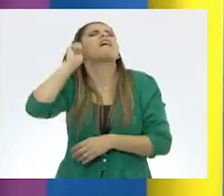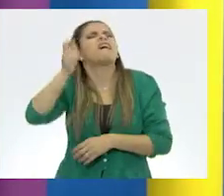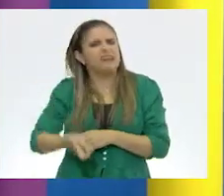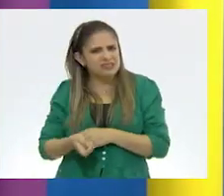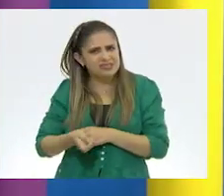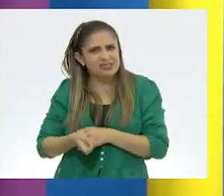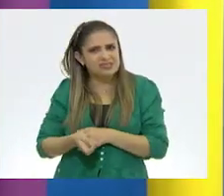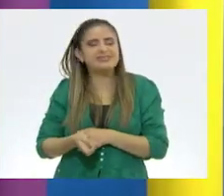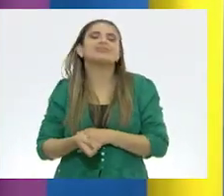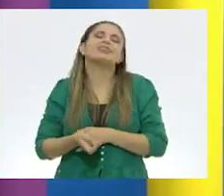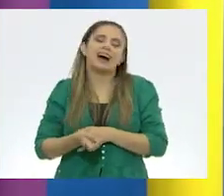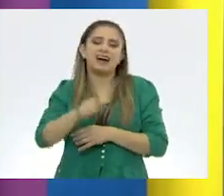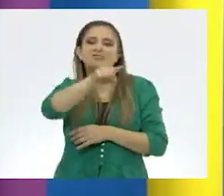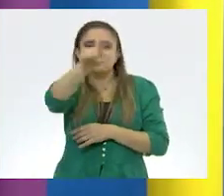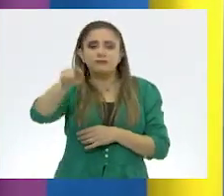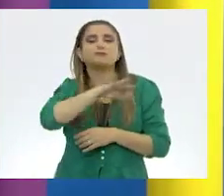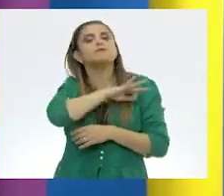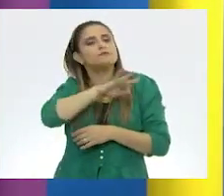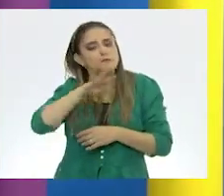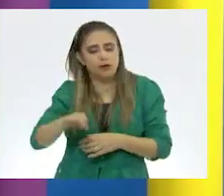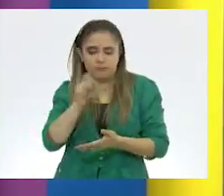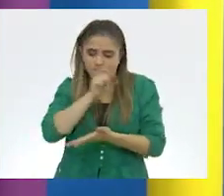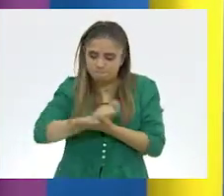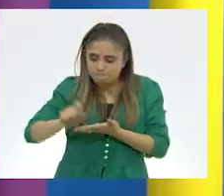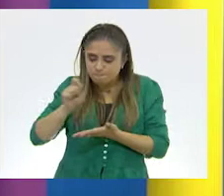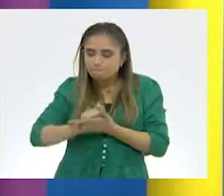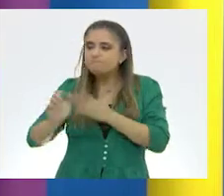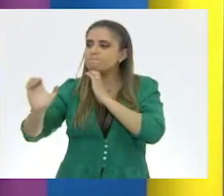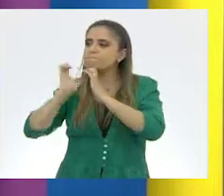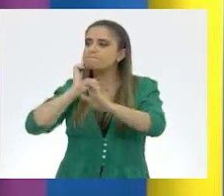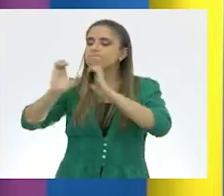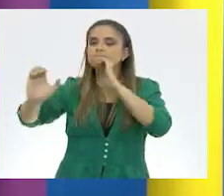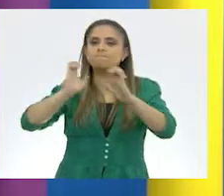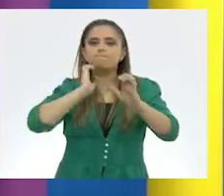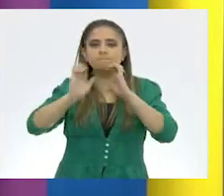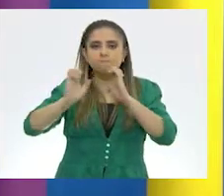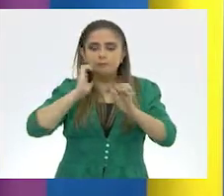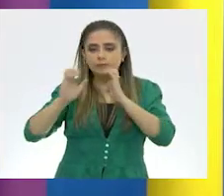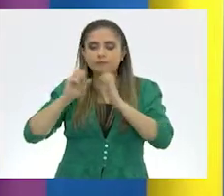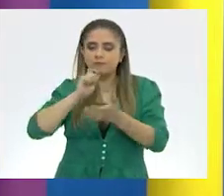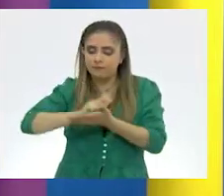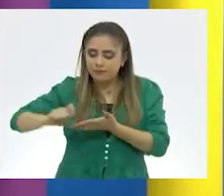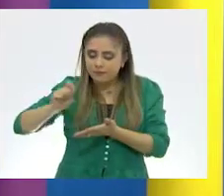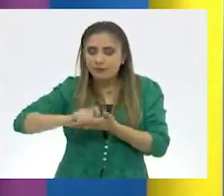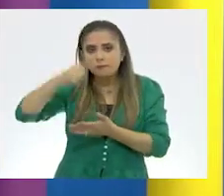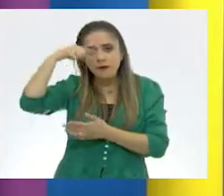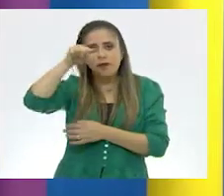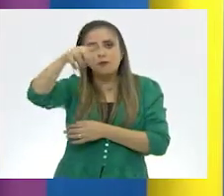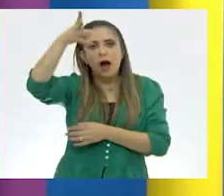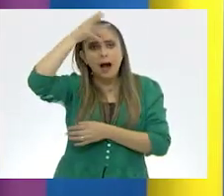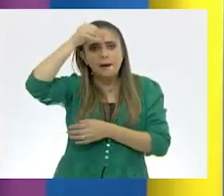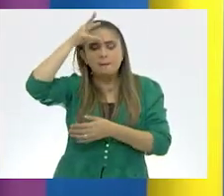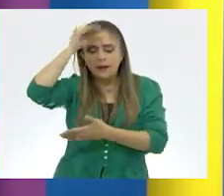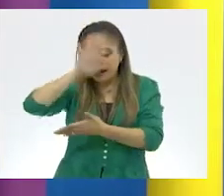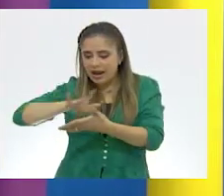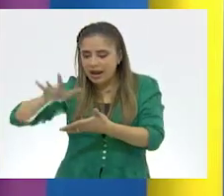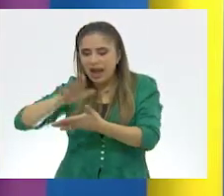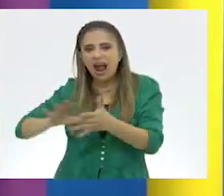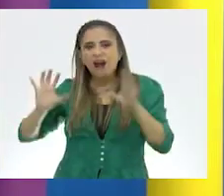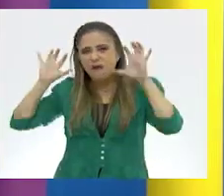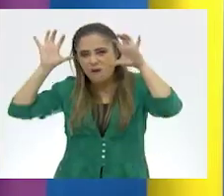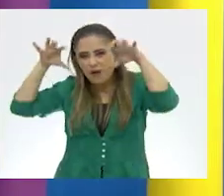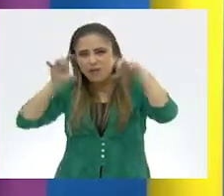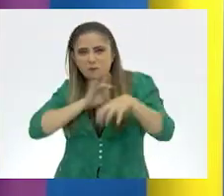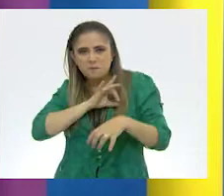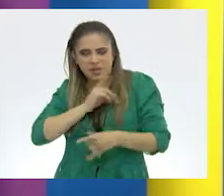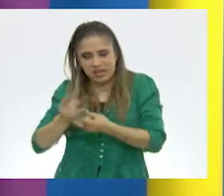que es que puedas emplear el lenguaje para comunicarte y como instrumento para aprender a través de la lectura de cuentos de misterio y de